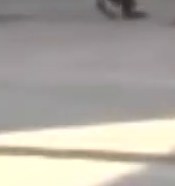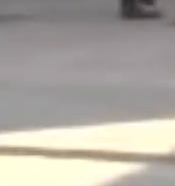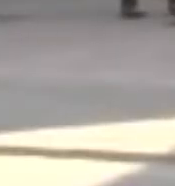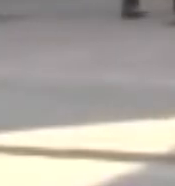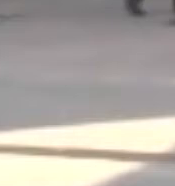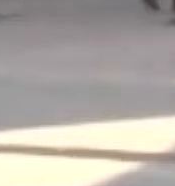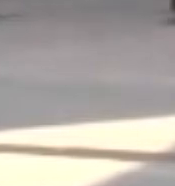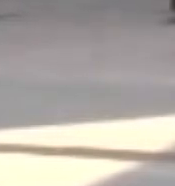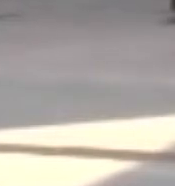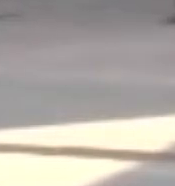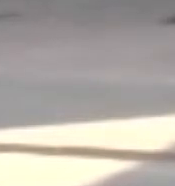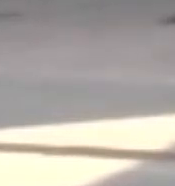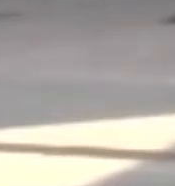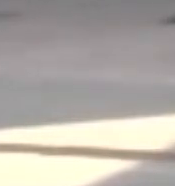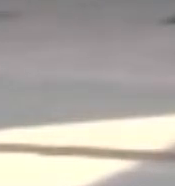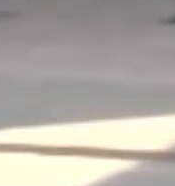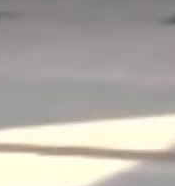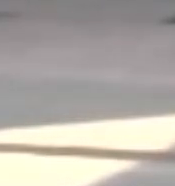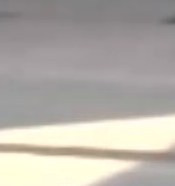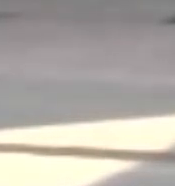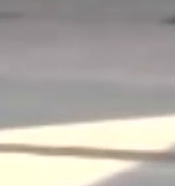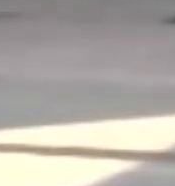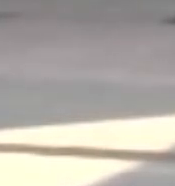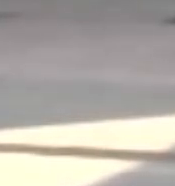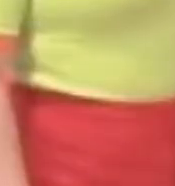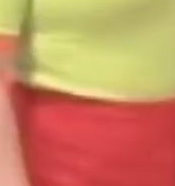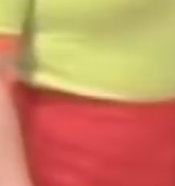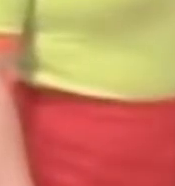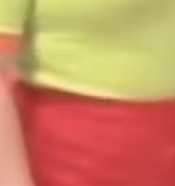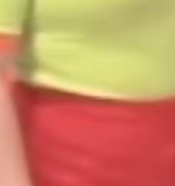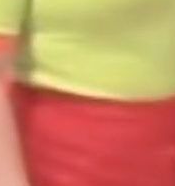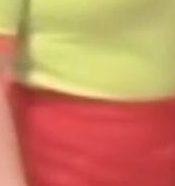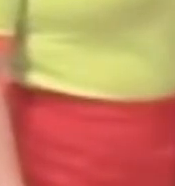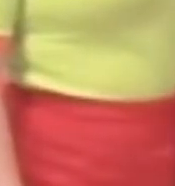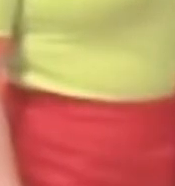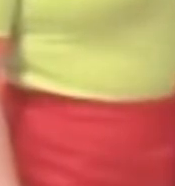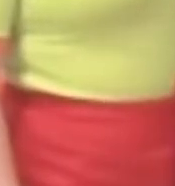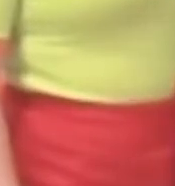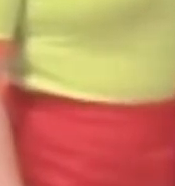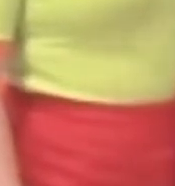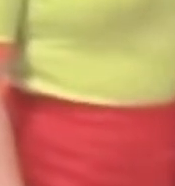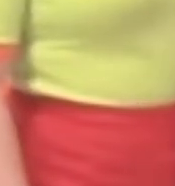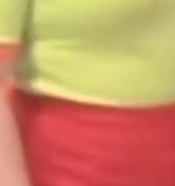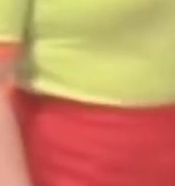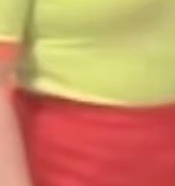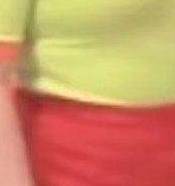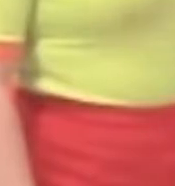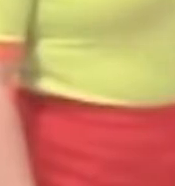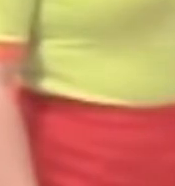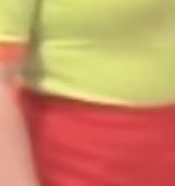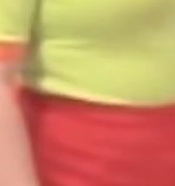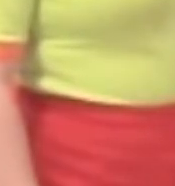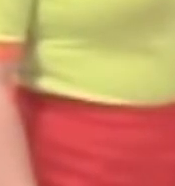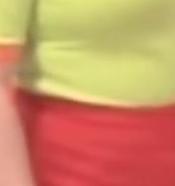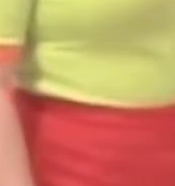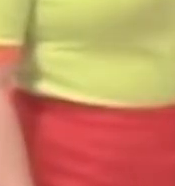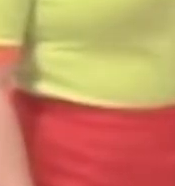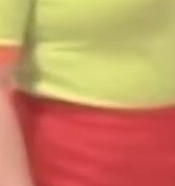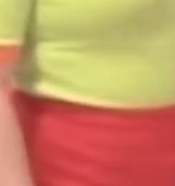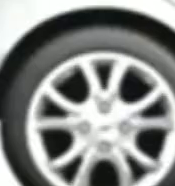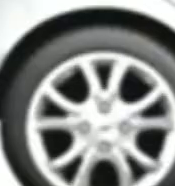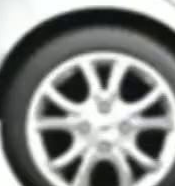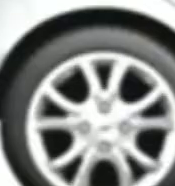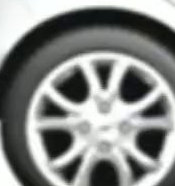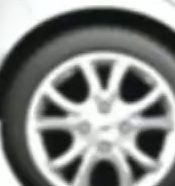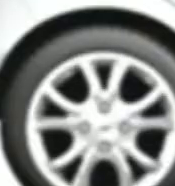GT que tiendas Ara rifó en su aniversario. Vamos a ver primero cómo se llama ella y de qué ciudad vino para llegar a ser la feliz ganadora